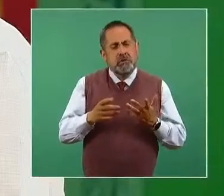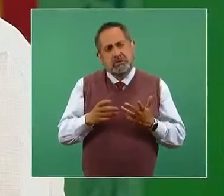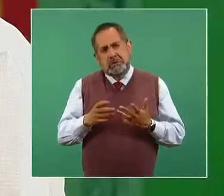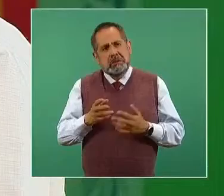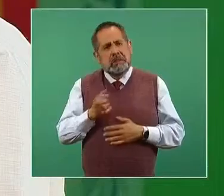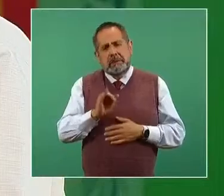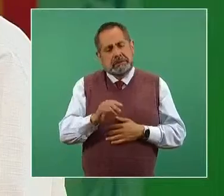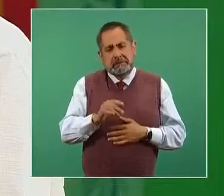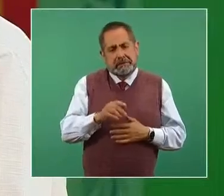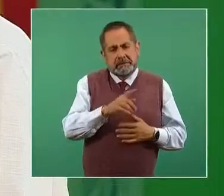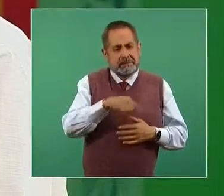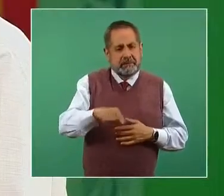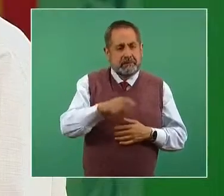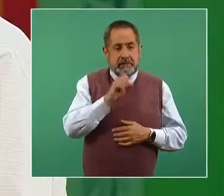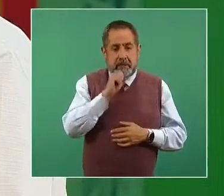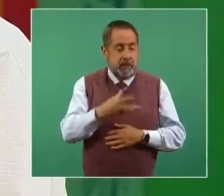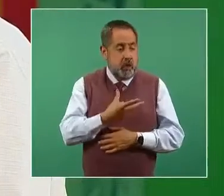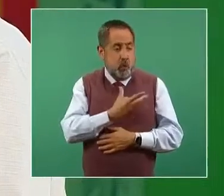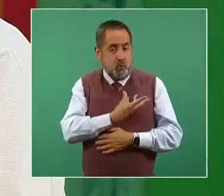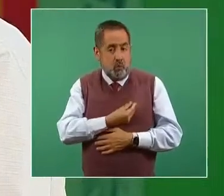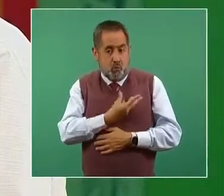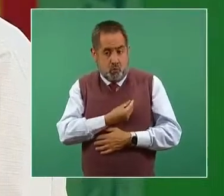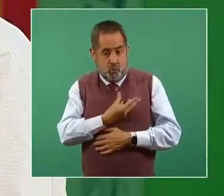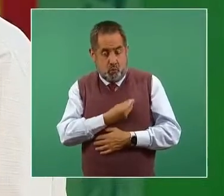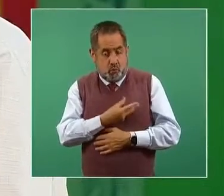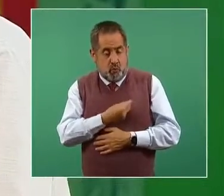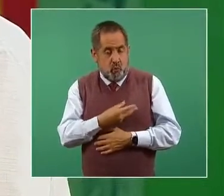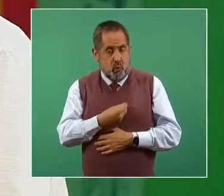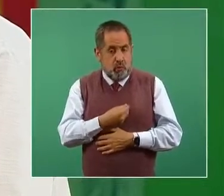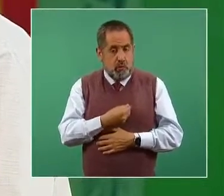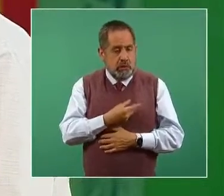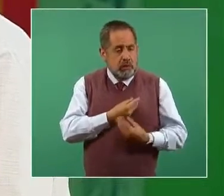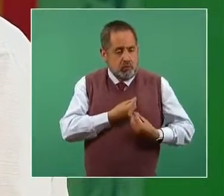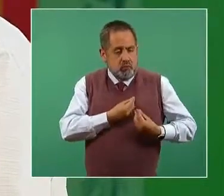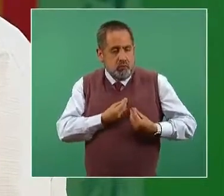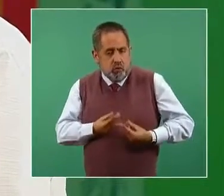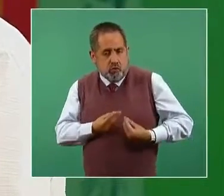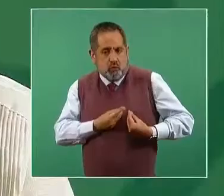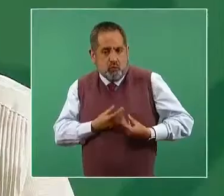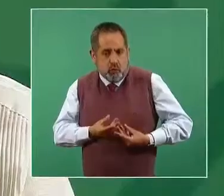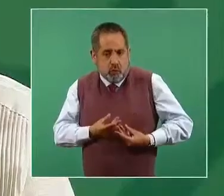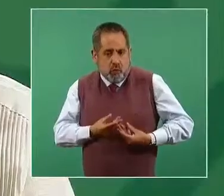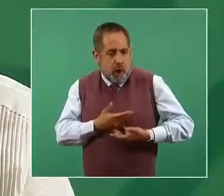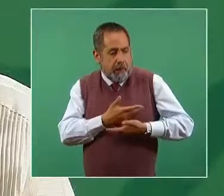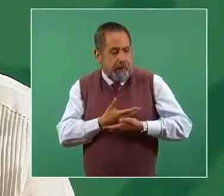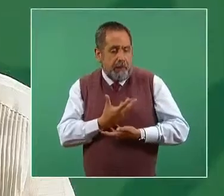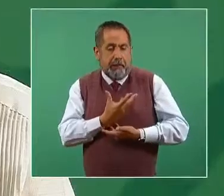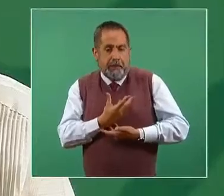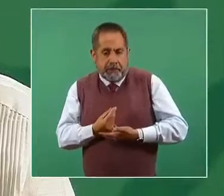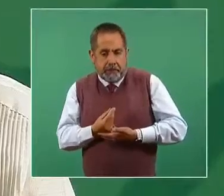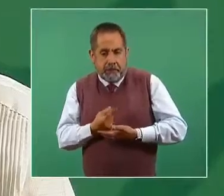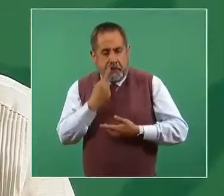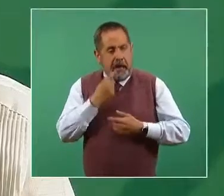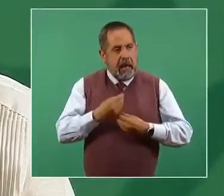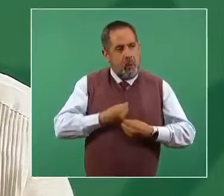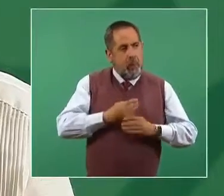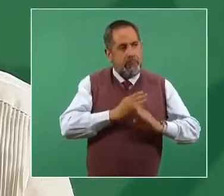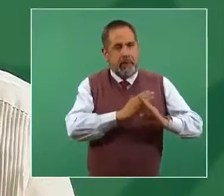también la lactancia materna contribuye a cierto otro tipo de